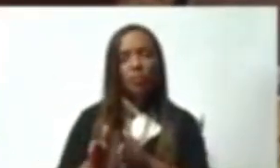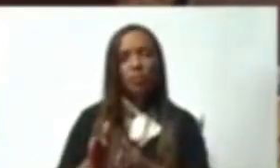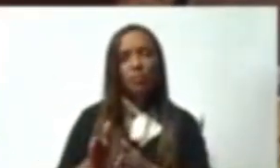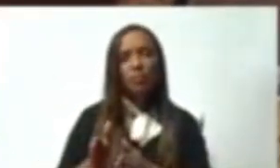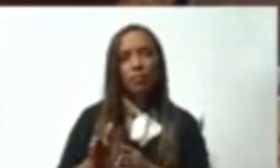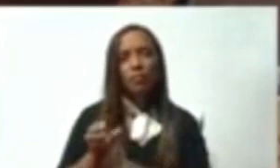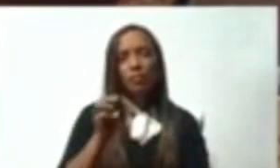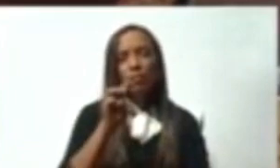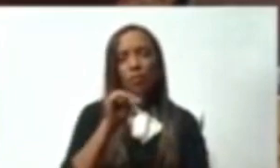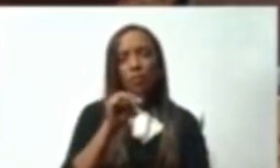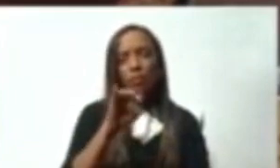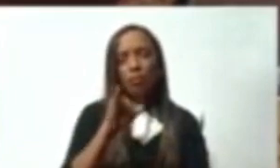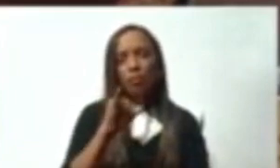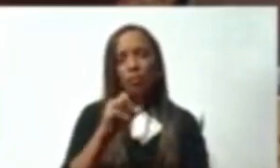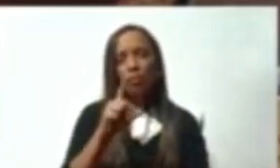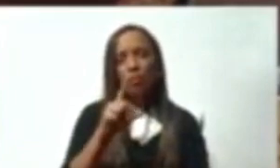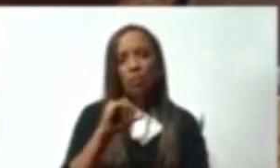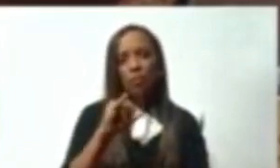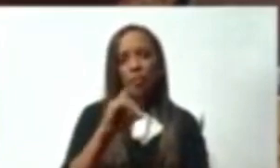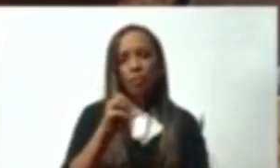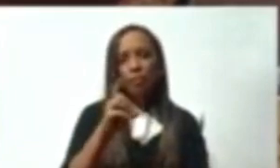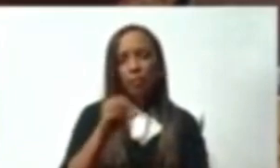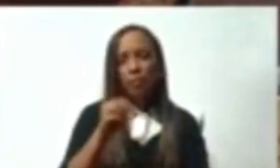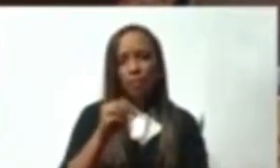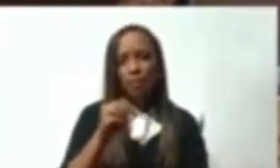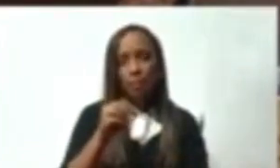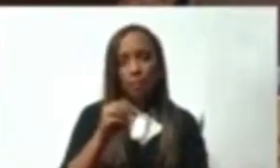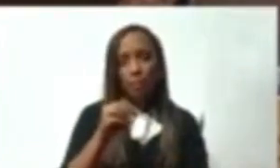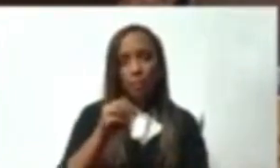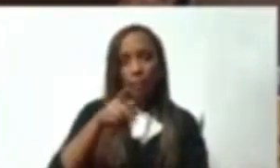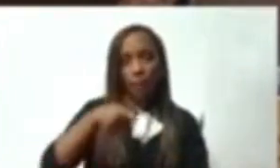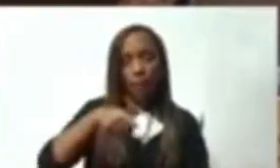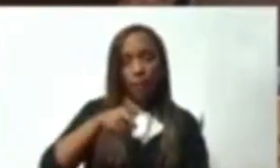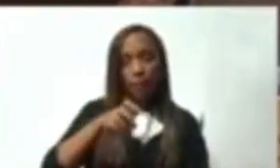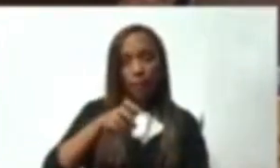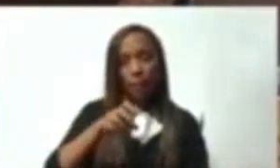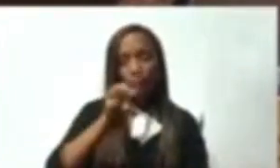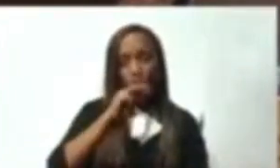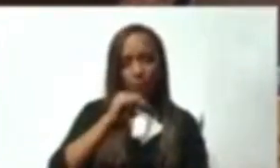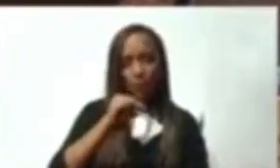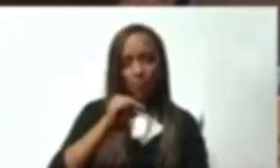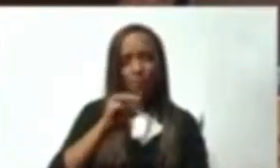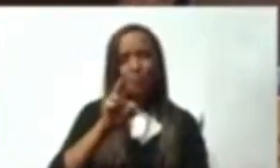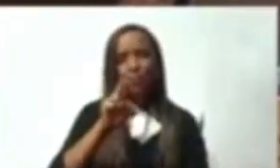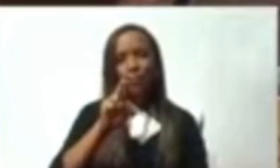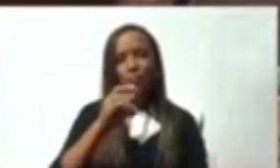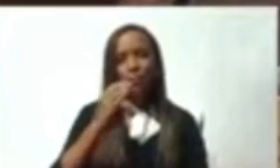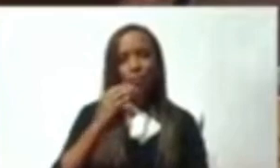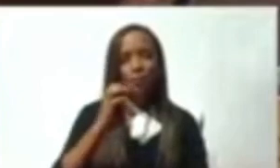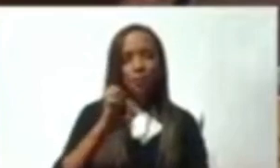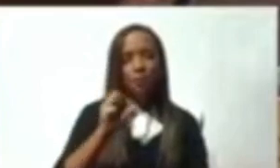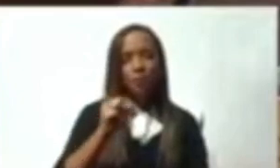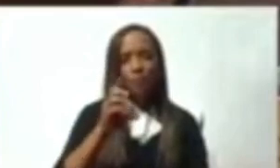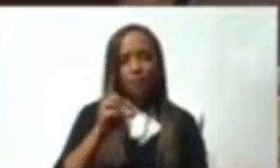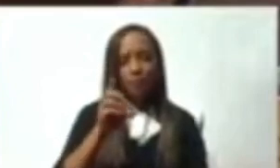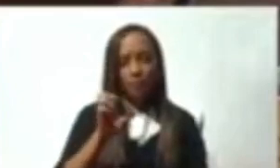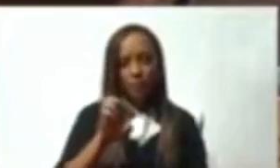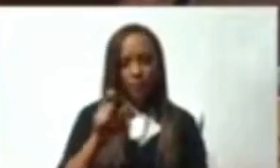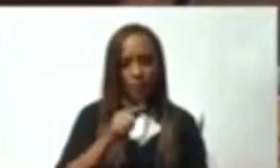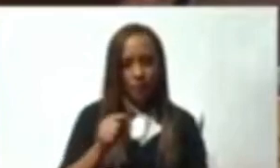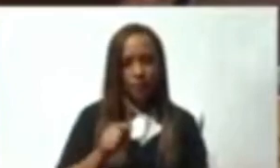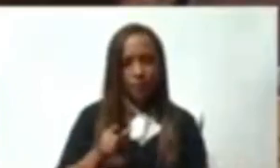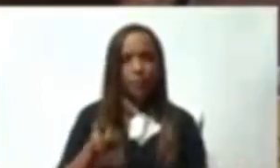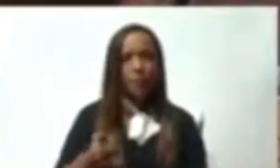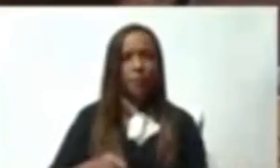Mélido Mercedes, Fuerza del Pueblo. Mélido Pérez es el pelotero. El pelotero.